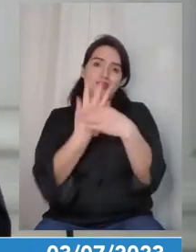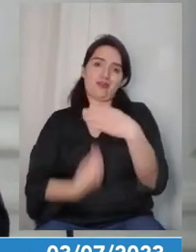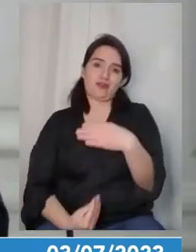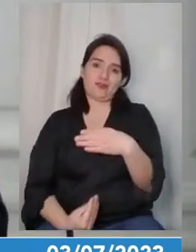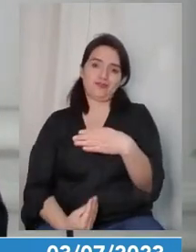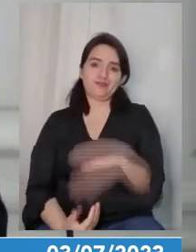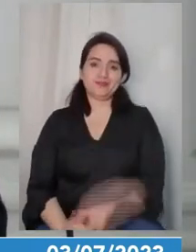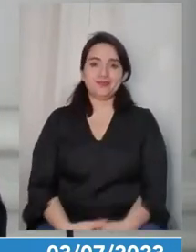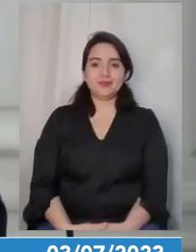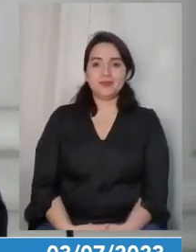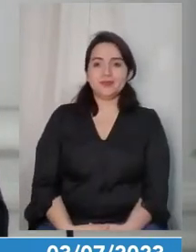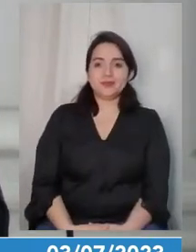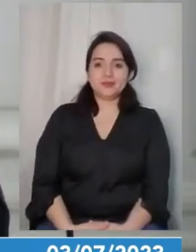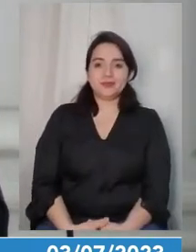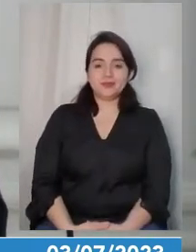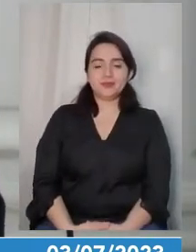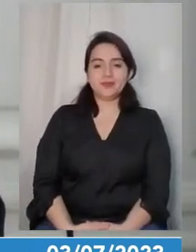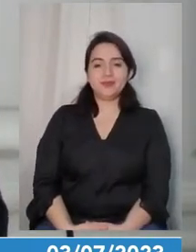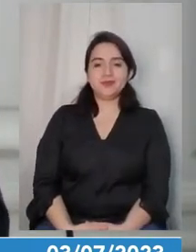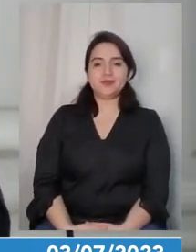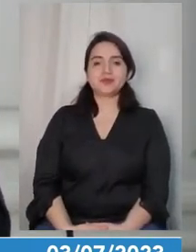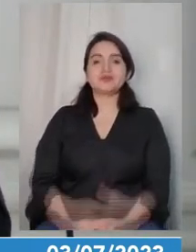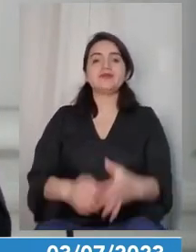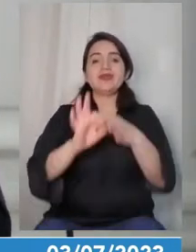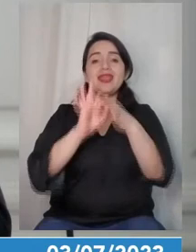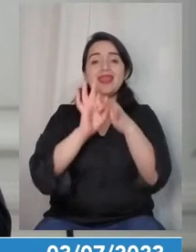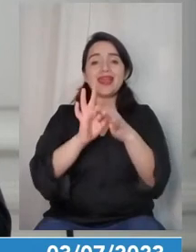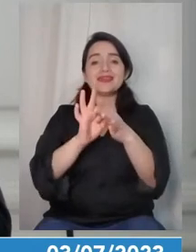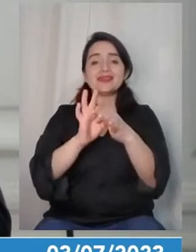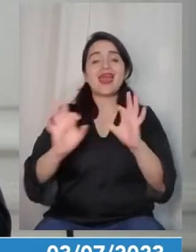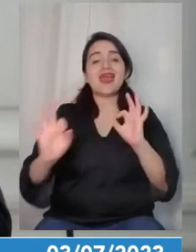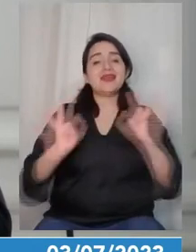Gracias, señora Jimena Insunza. Muy interesante la exposición.